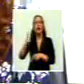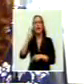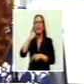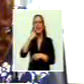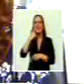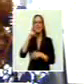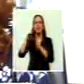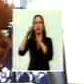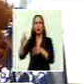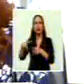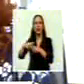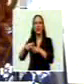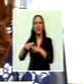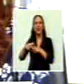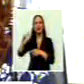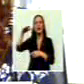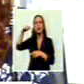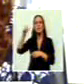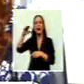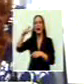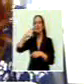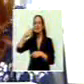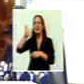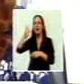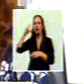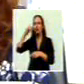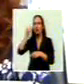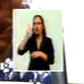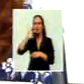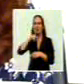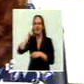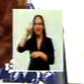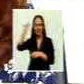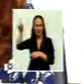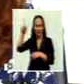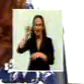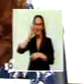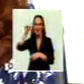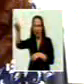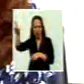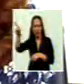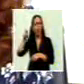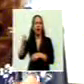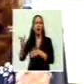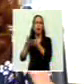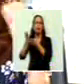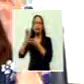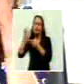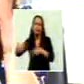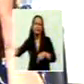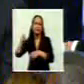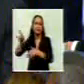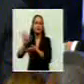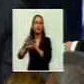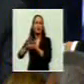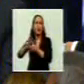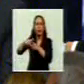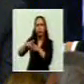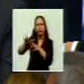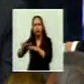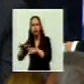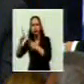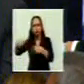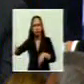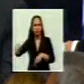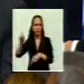Tecnología de Massachusetts, Estados Unidos, y registra valiosos antecedentes en materia de mecánica computacional. Todos ellos